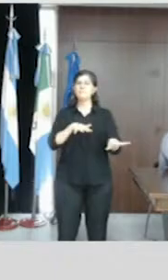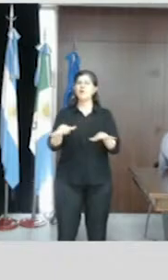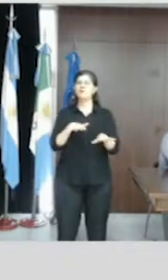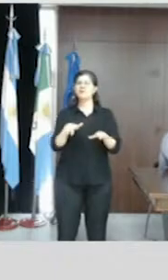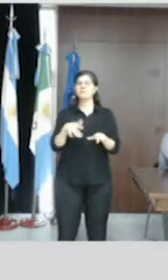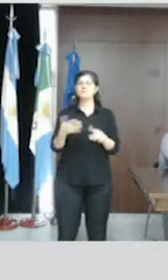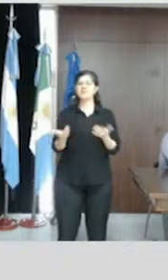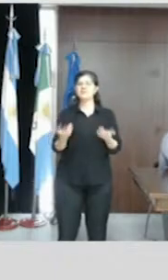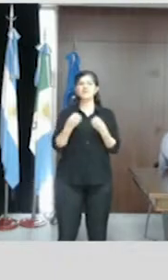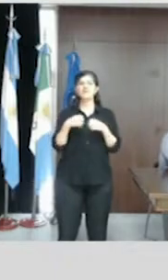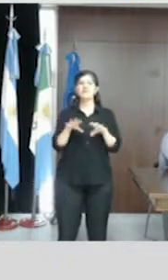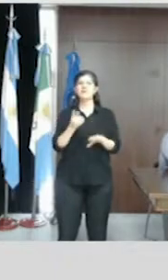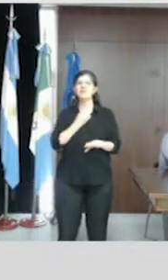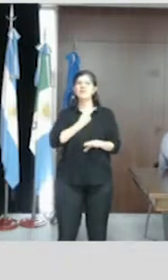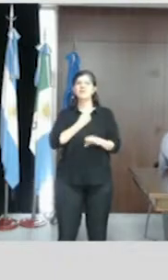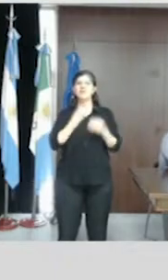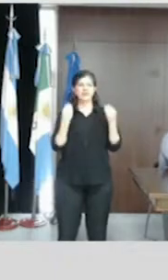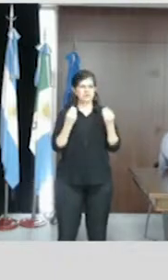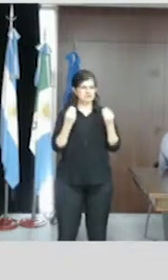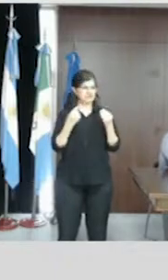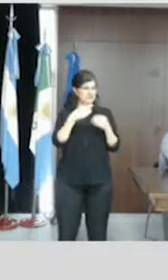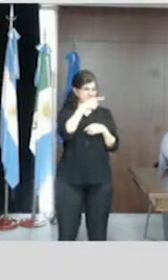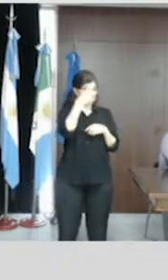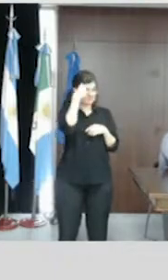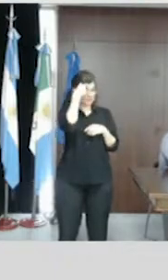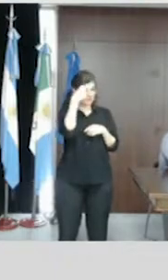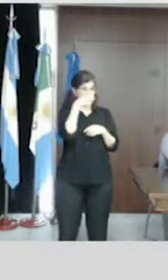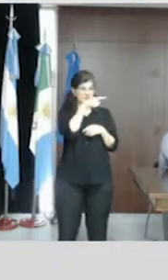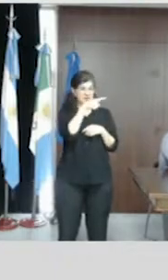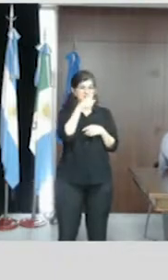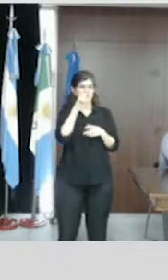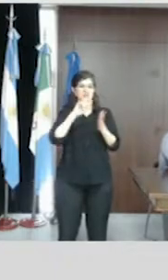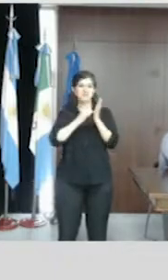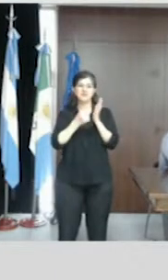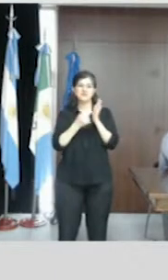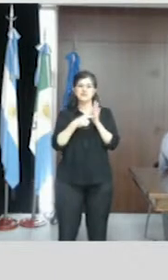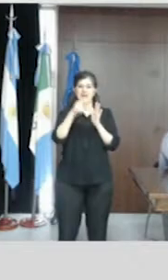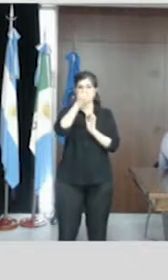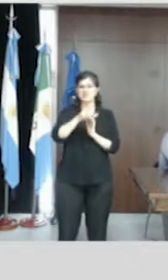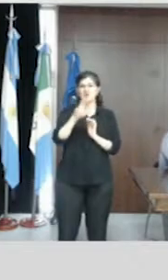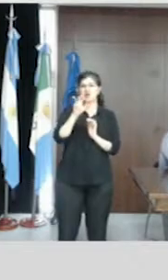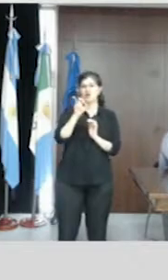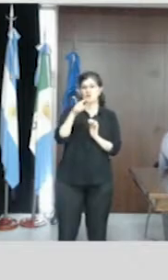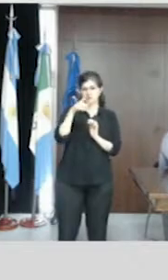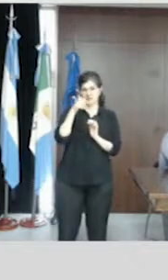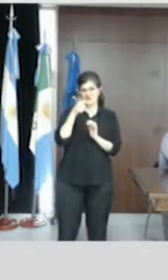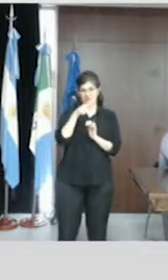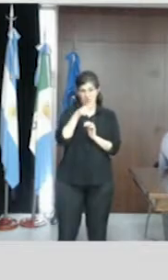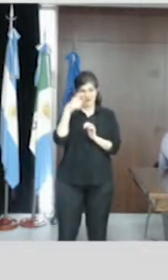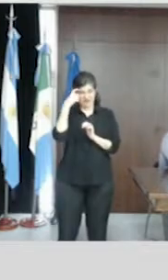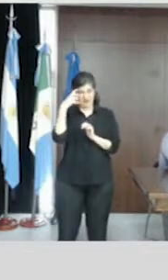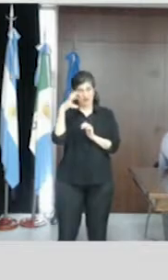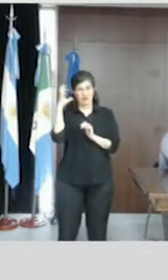Rosa? ¿Te acordás en el Congreso en Buenos Aires? ¿Dónde empieza el movimiento? Vos ya sé lo que me dijiste en